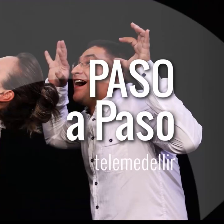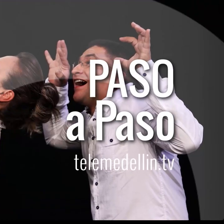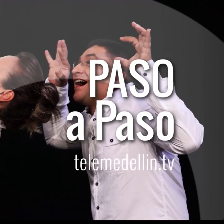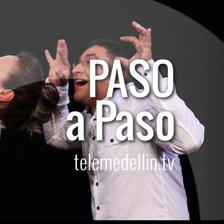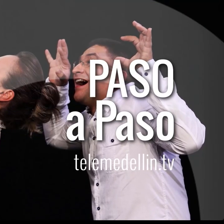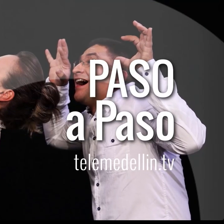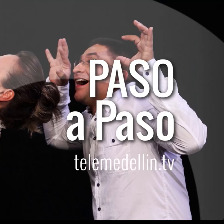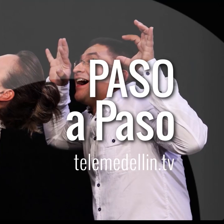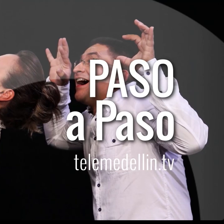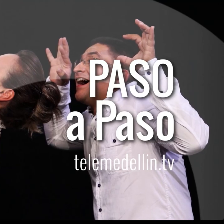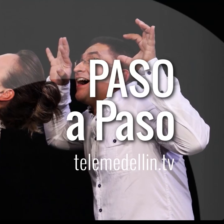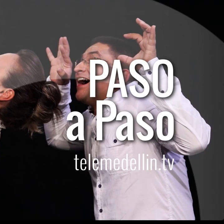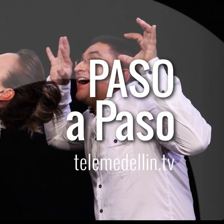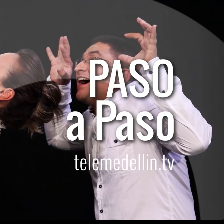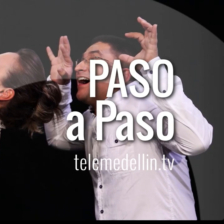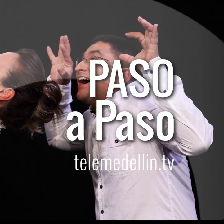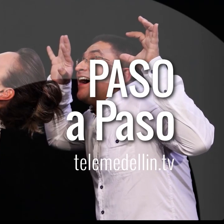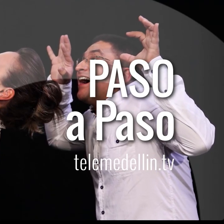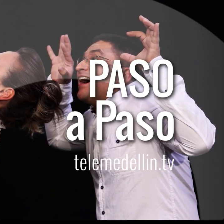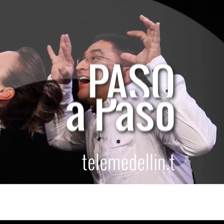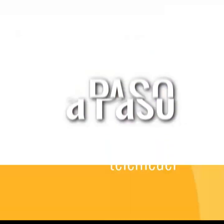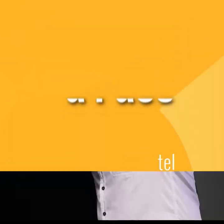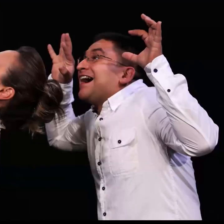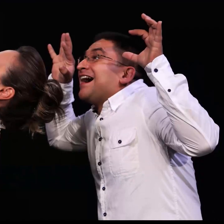Estás viendo Paso a Paso.